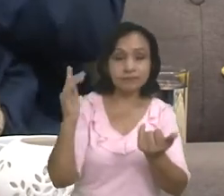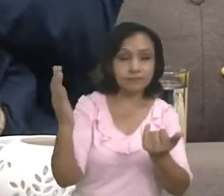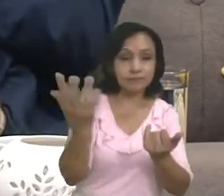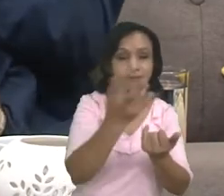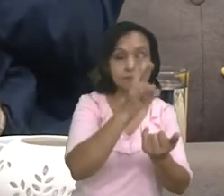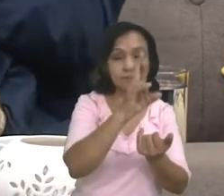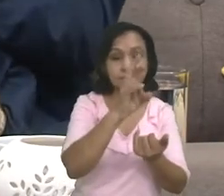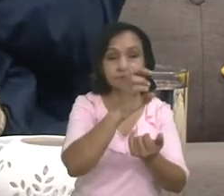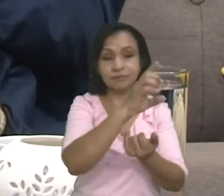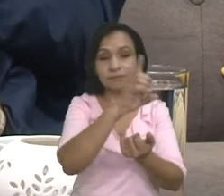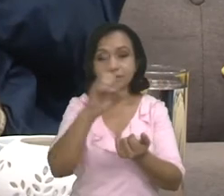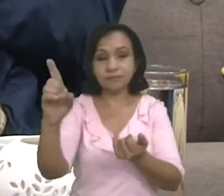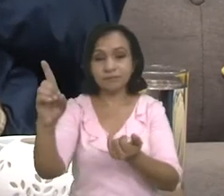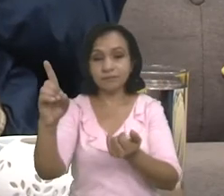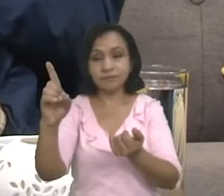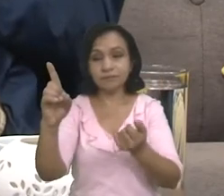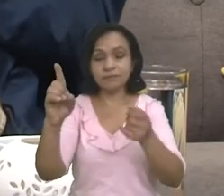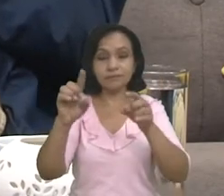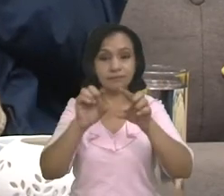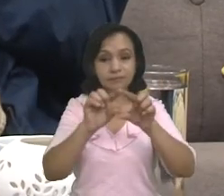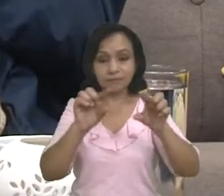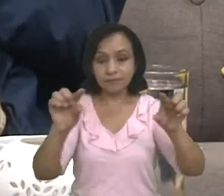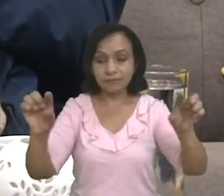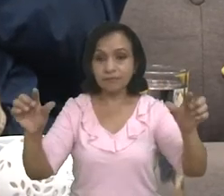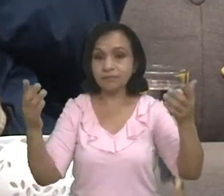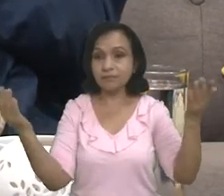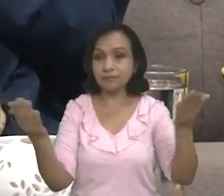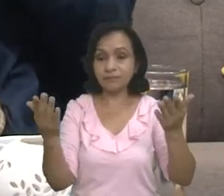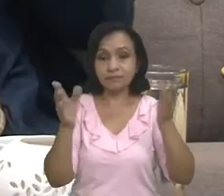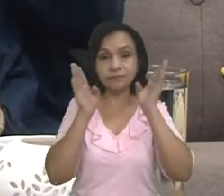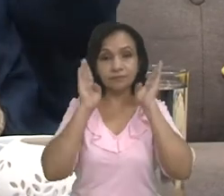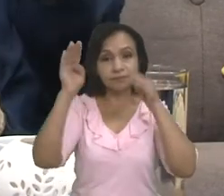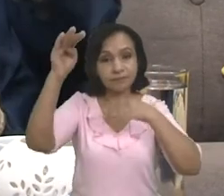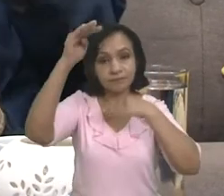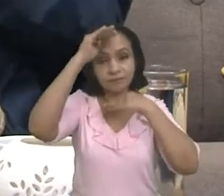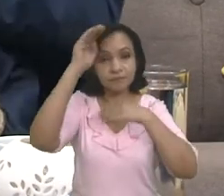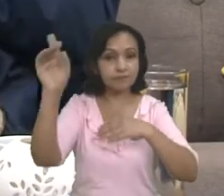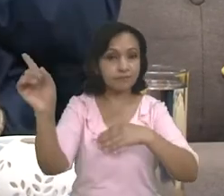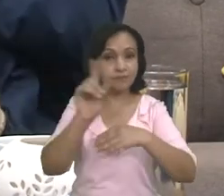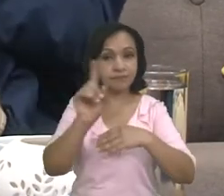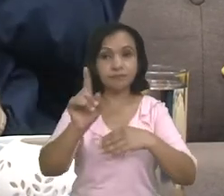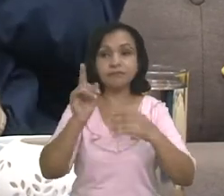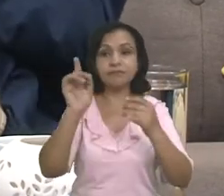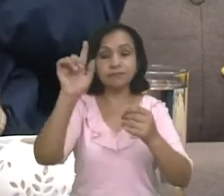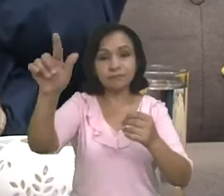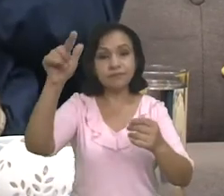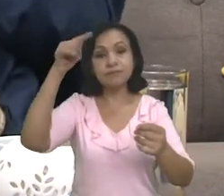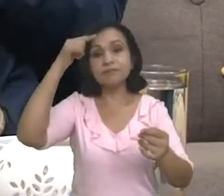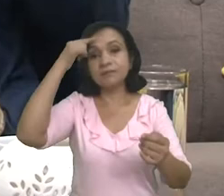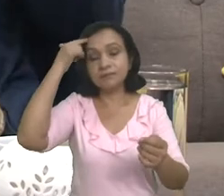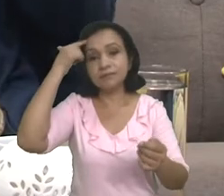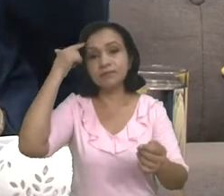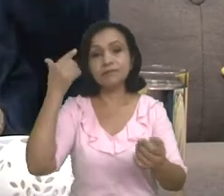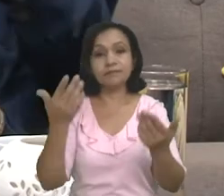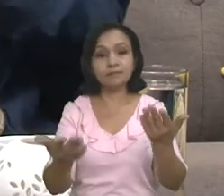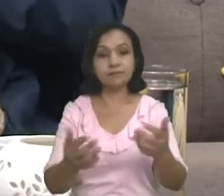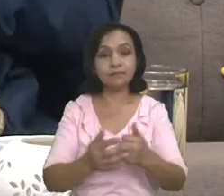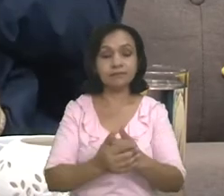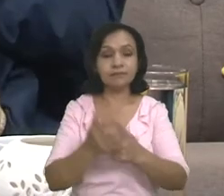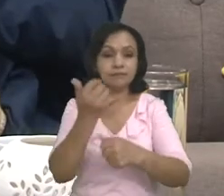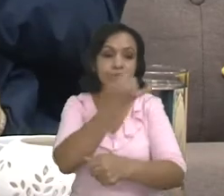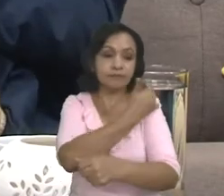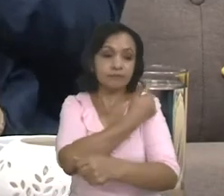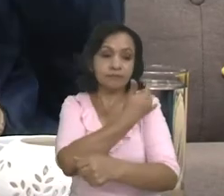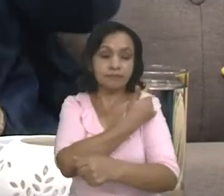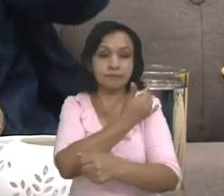de servicio de la unidad de salud y no solo el sector privado sino también del sector público entonces nuestros los hospitales